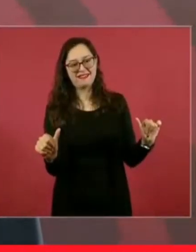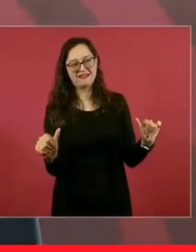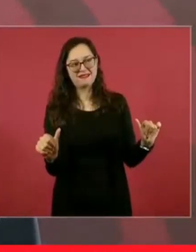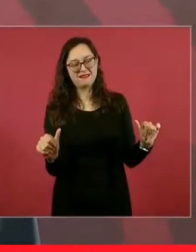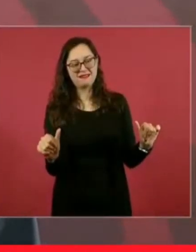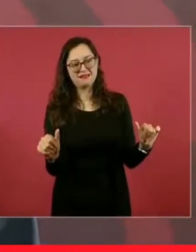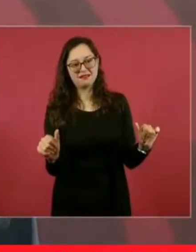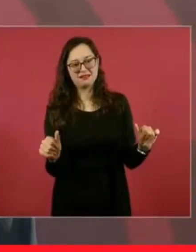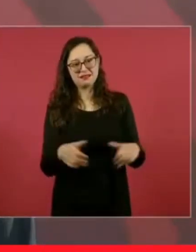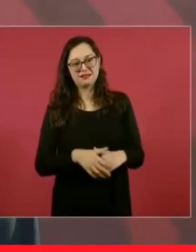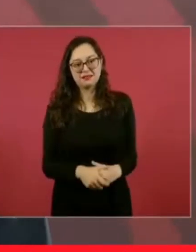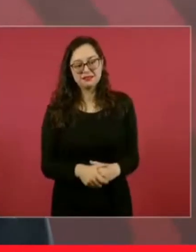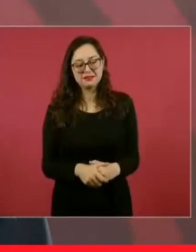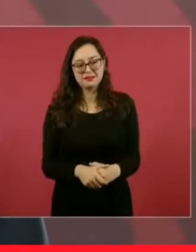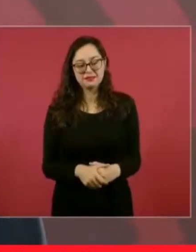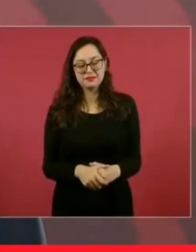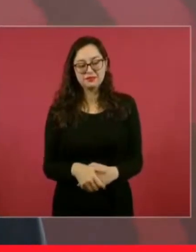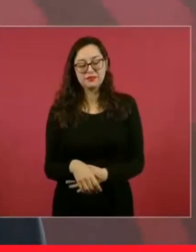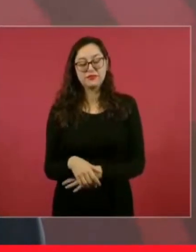Entonces,